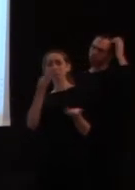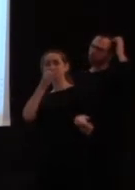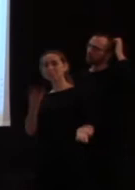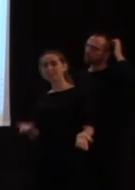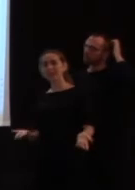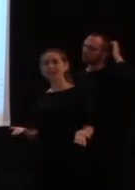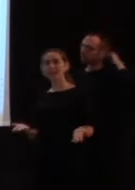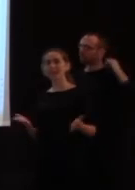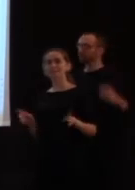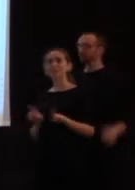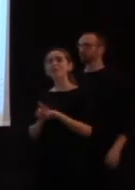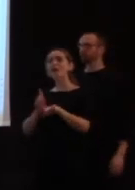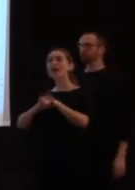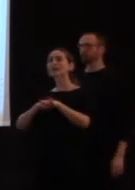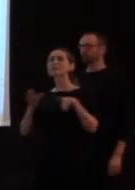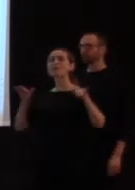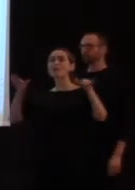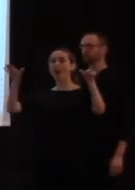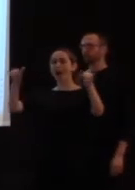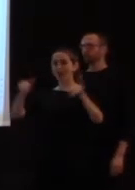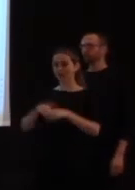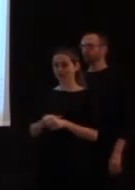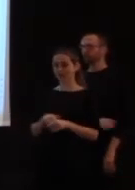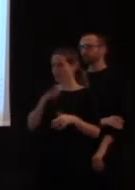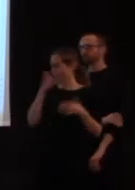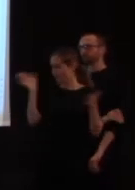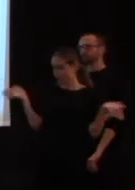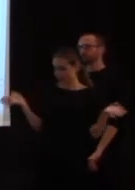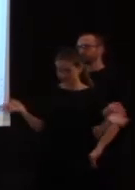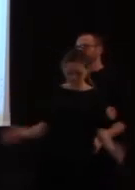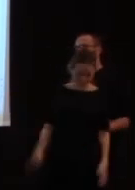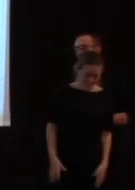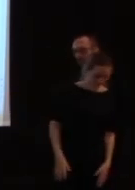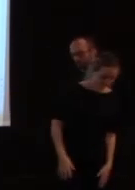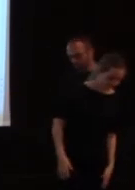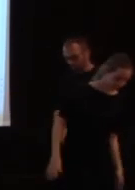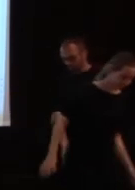clases pasan volando, porque fuera, ¿no? Entonces intentamos